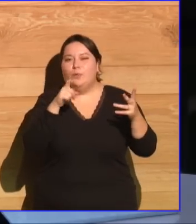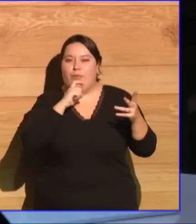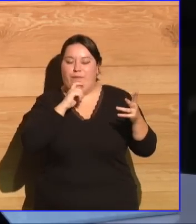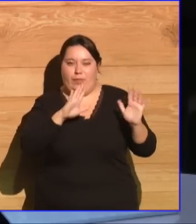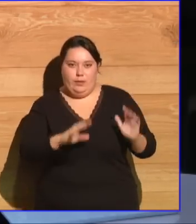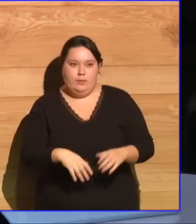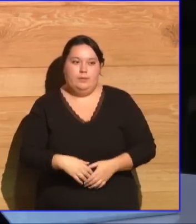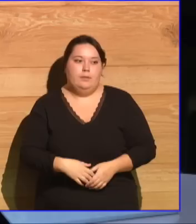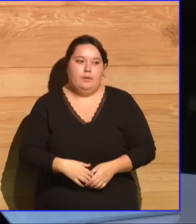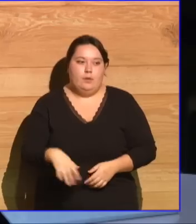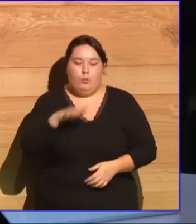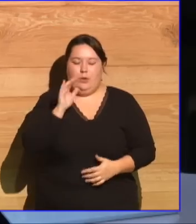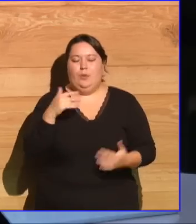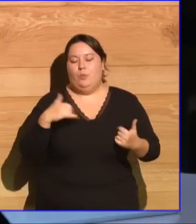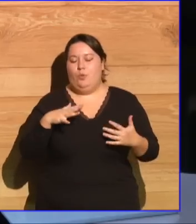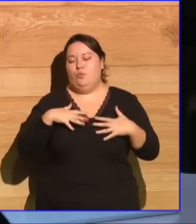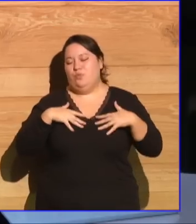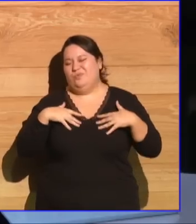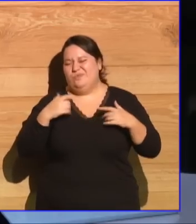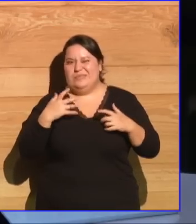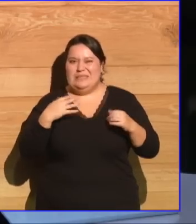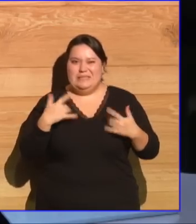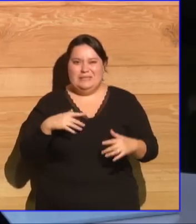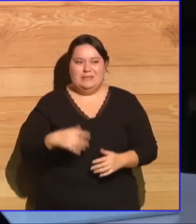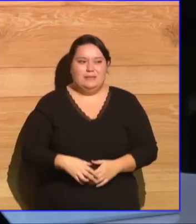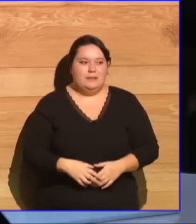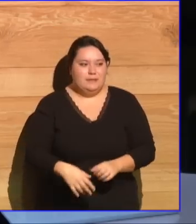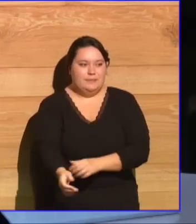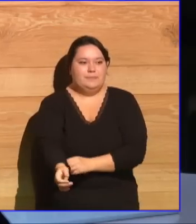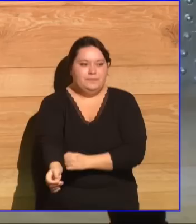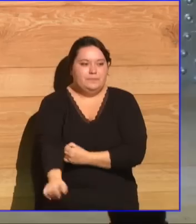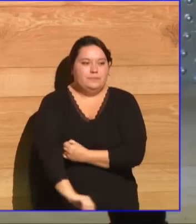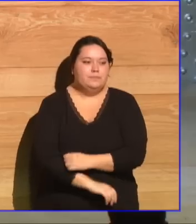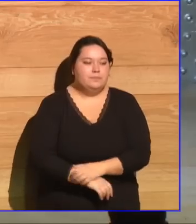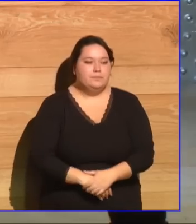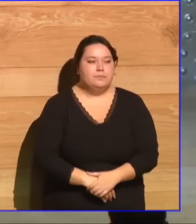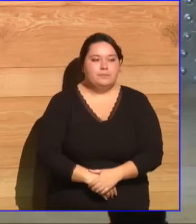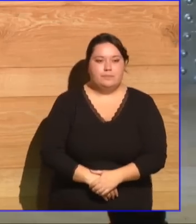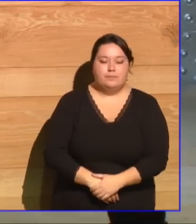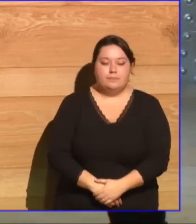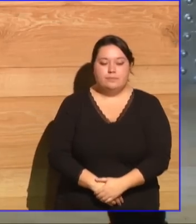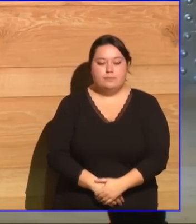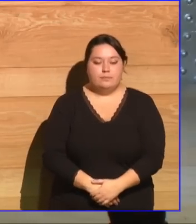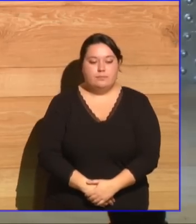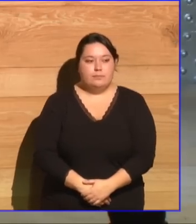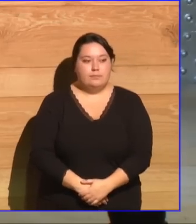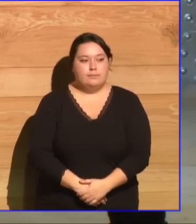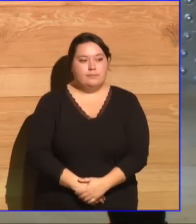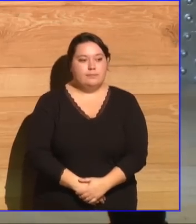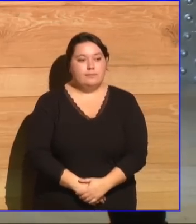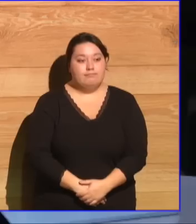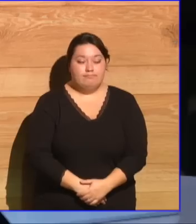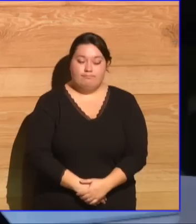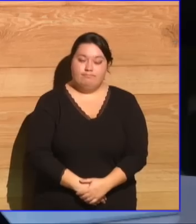te pone el cuerpo, del revés, ¿eh? Sesión doble con La tumba de las luciérnagas. El estómago, ¿eh? Sí. Y de